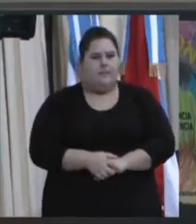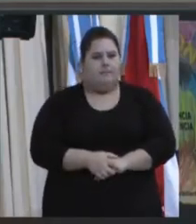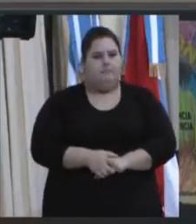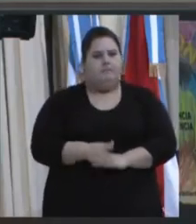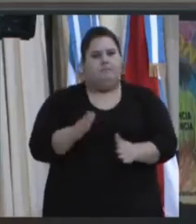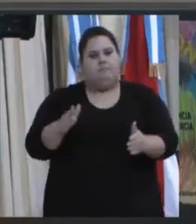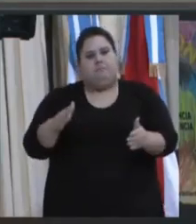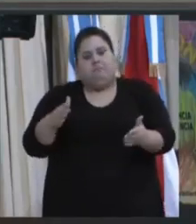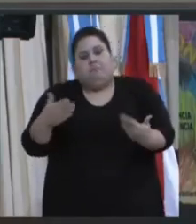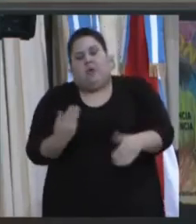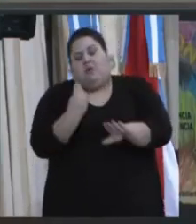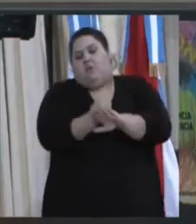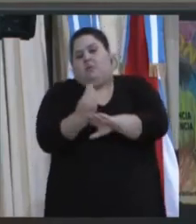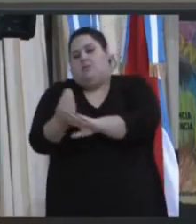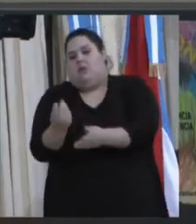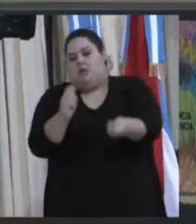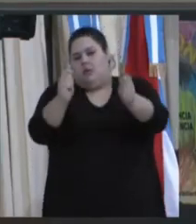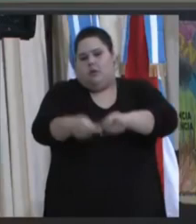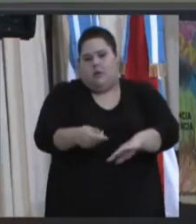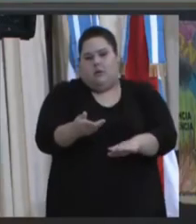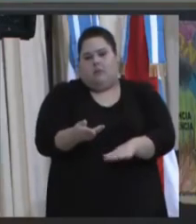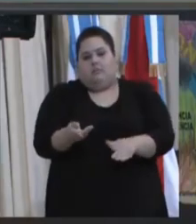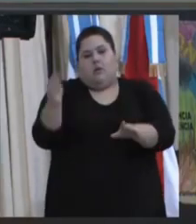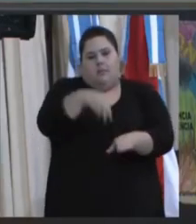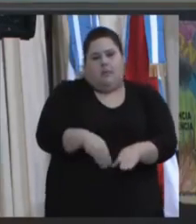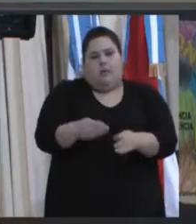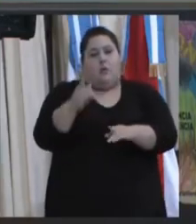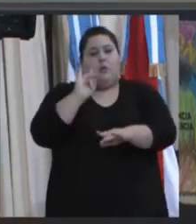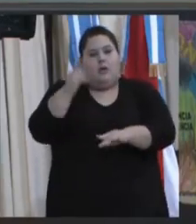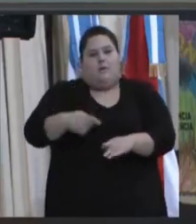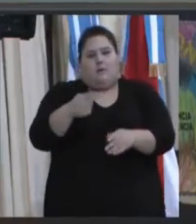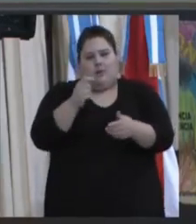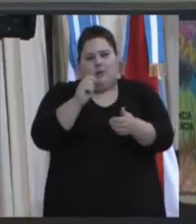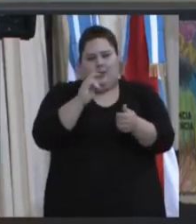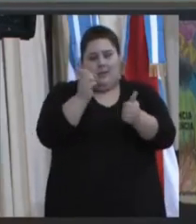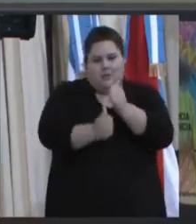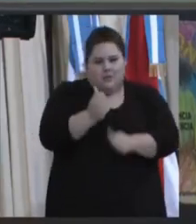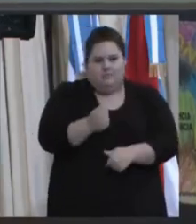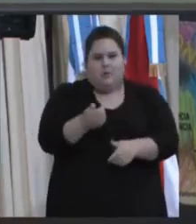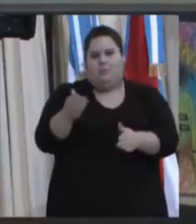pero se asumen reformistas, más revistas, una de Rosario, paso rápido y ahí me quedo.